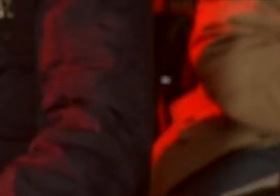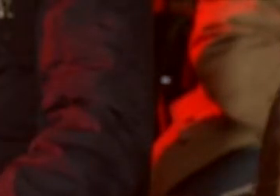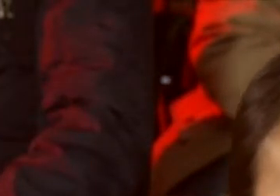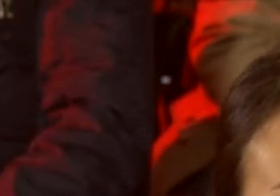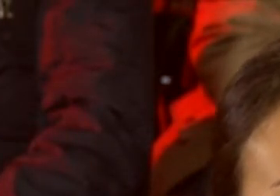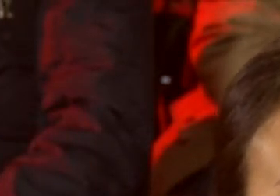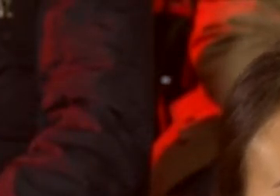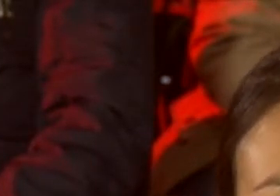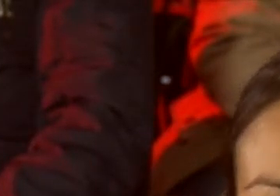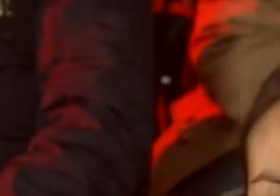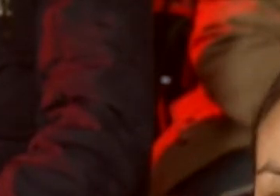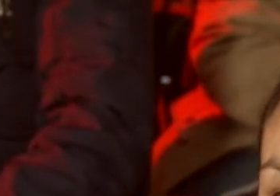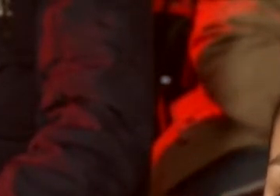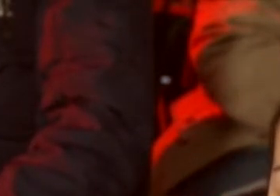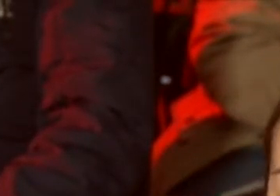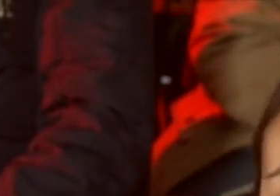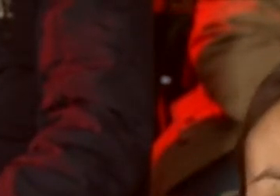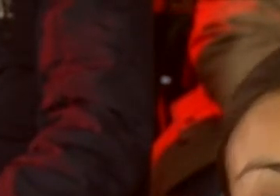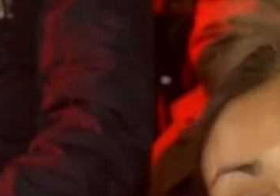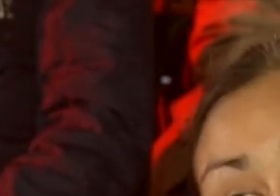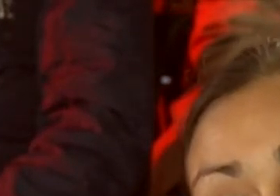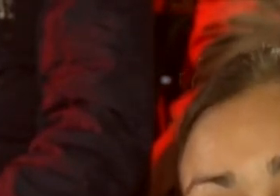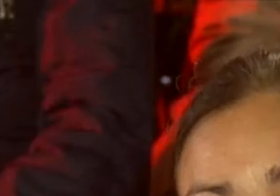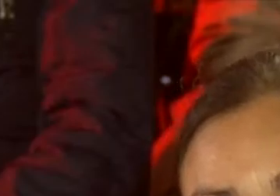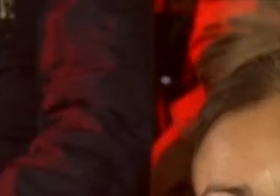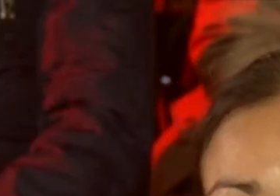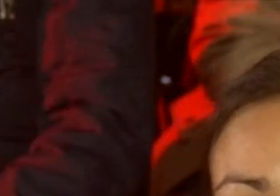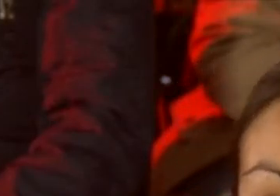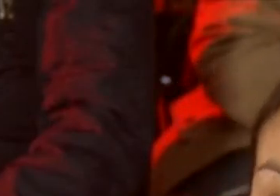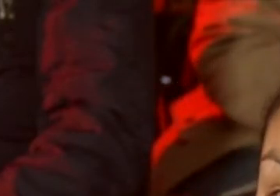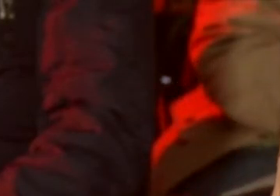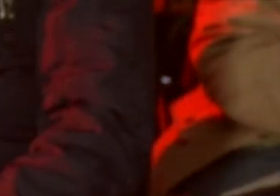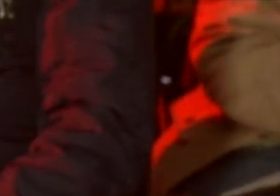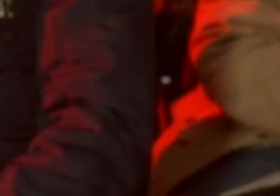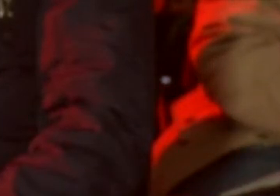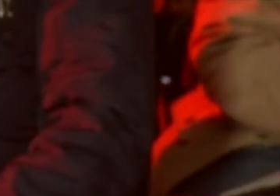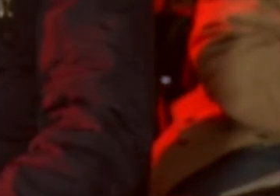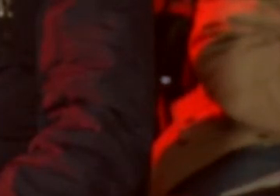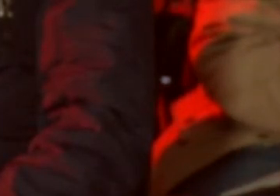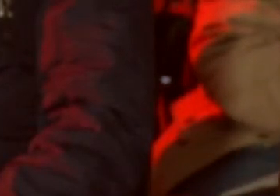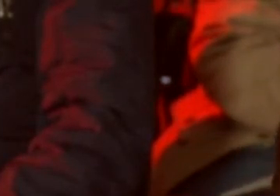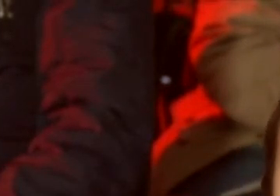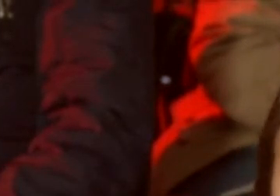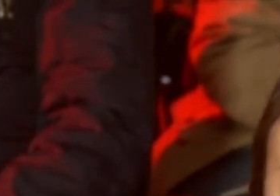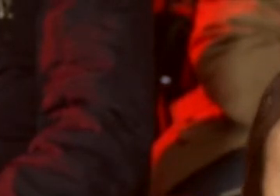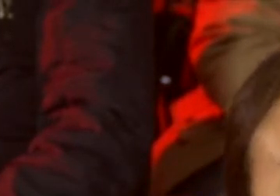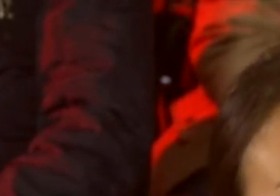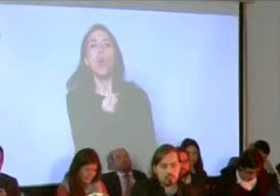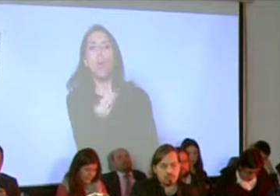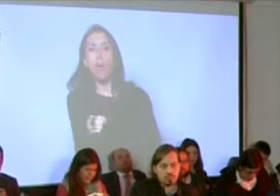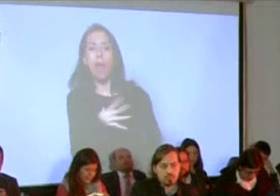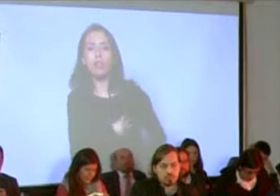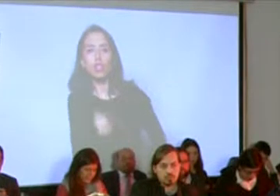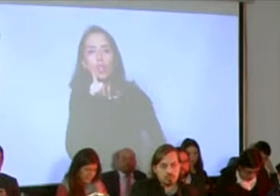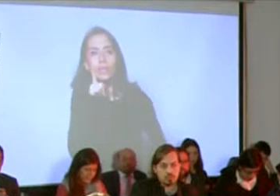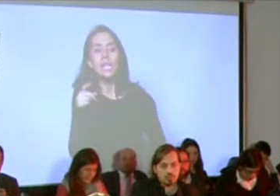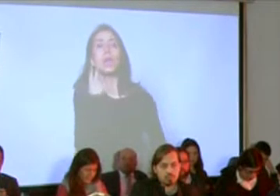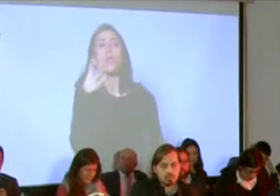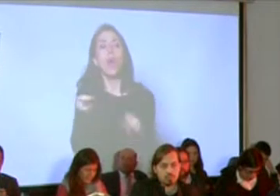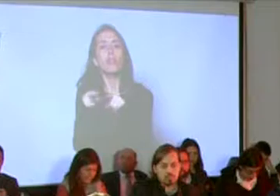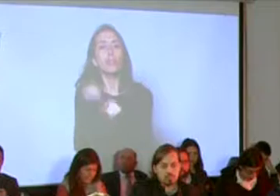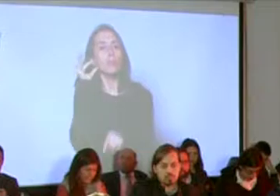casa gigante de la mamá, tengo que hablarle de dónde vive, como usted planteaba, ¿cuántos hijos tiene? ¿Cuántos hermanos tiene mi